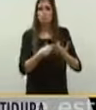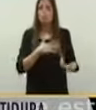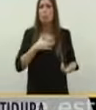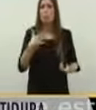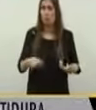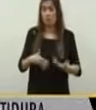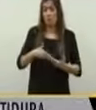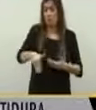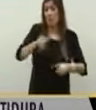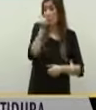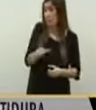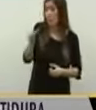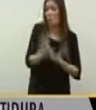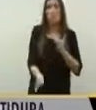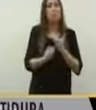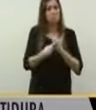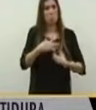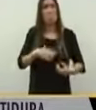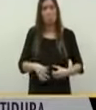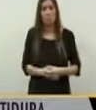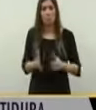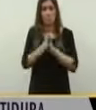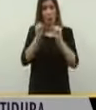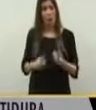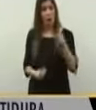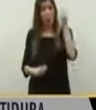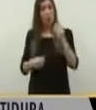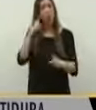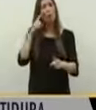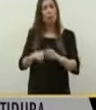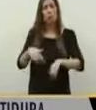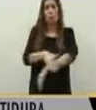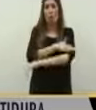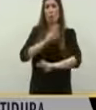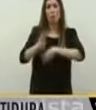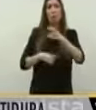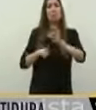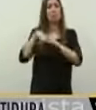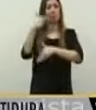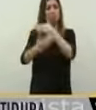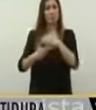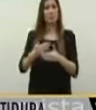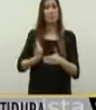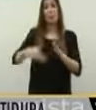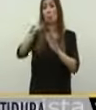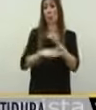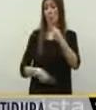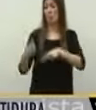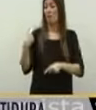próximas semanas. Un acuerdo para un gobierno reformista y progresista, cuyo programa ya expliqué el pasado